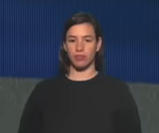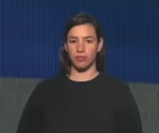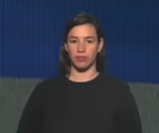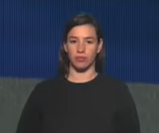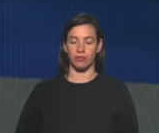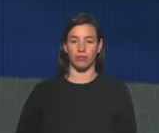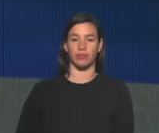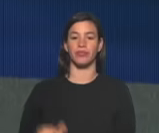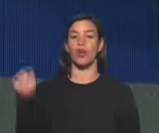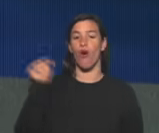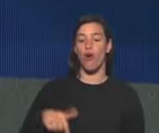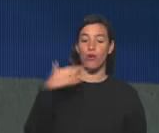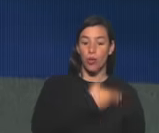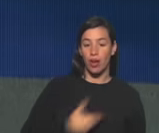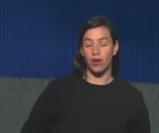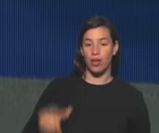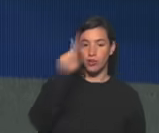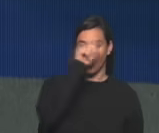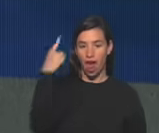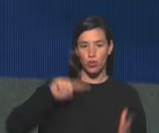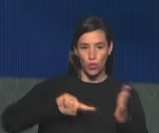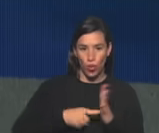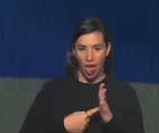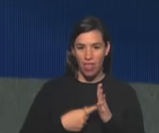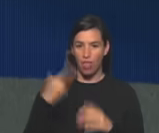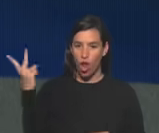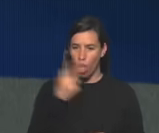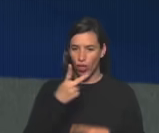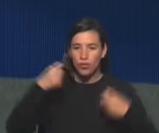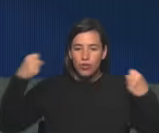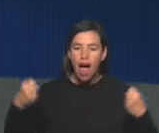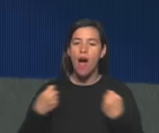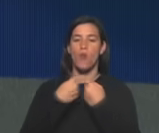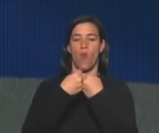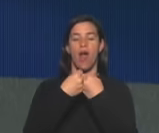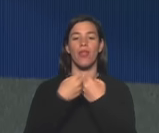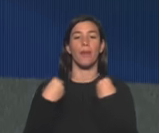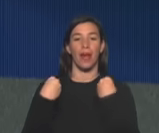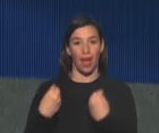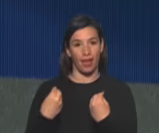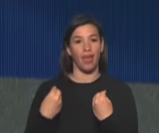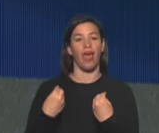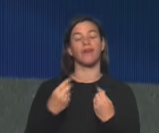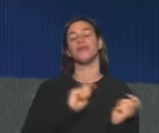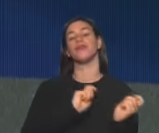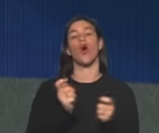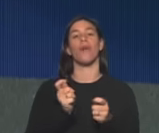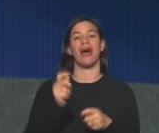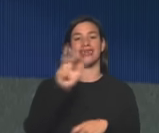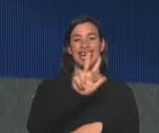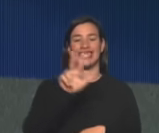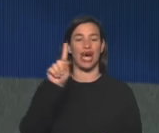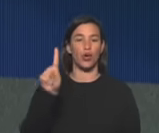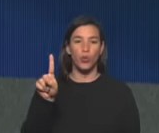Hoy el Gobierno Nacional y la Ciudad de Buenos Aires han cerrado a través de un acuerdo el traspaso de 31 líneas de colectivos que